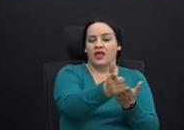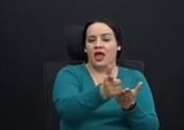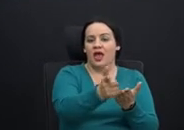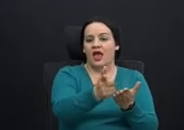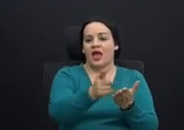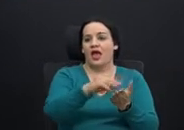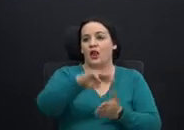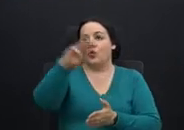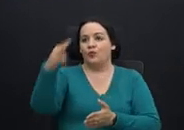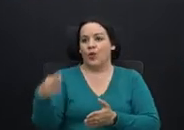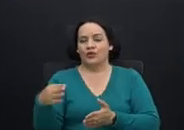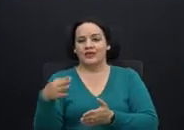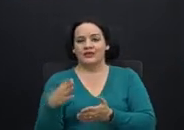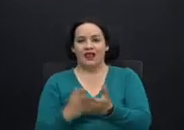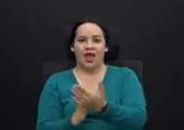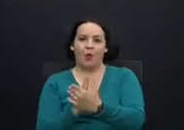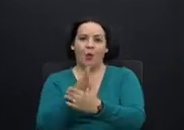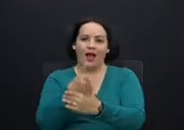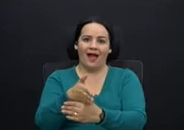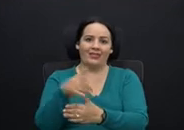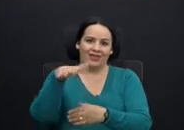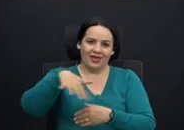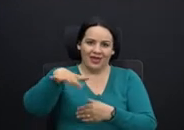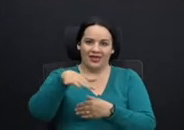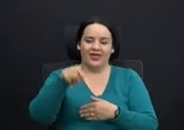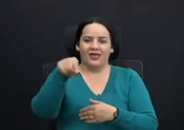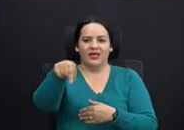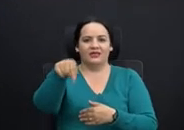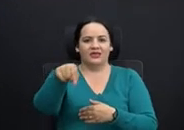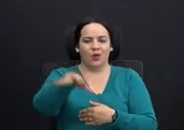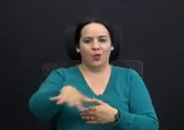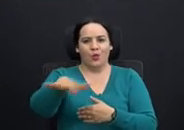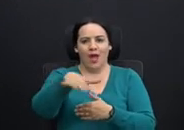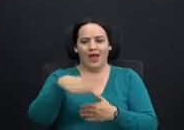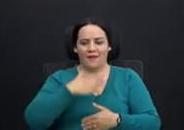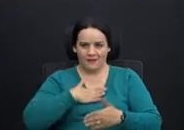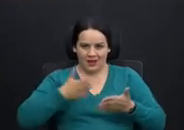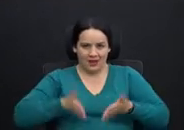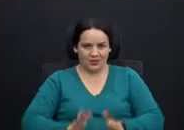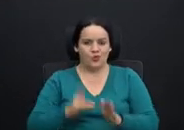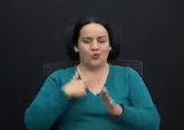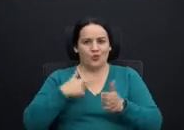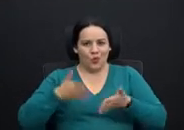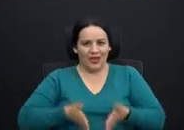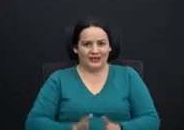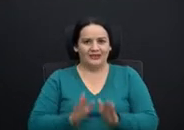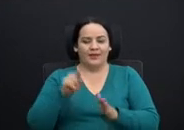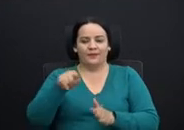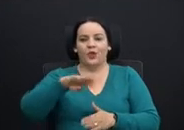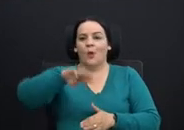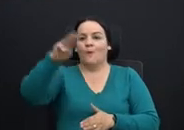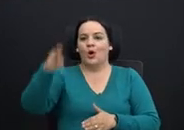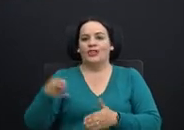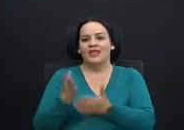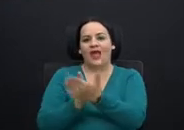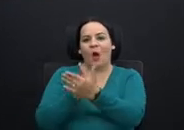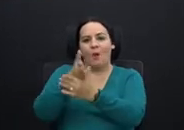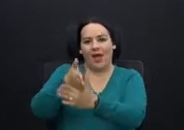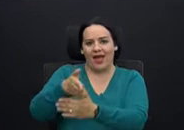que ese es mi lugar de nacimiento, soy oriundo de los montes del